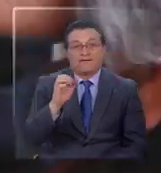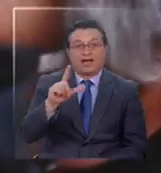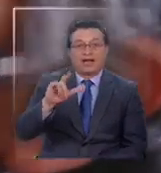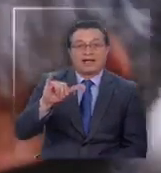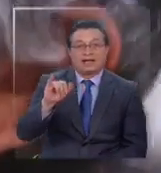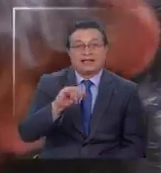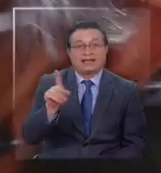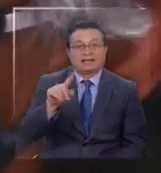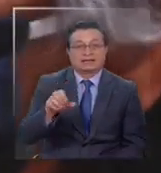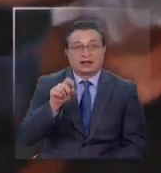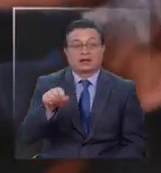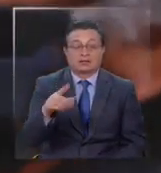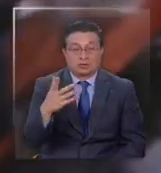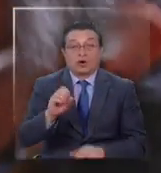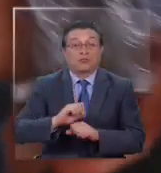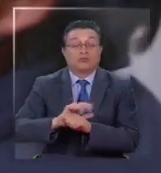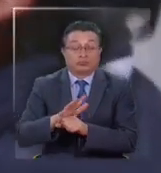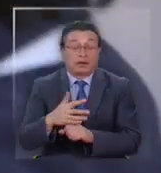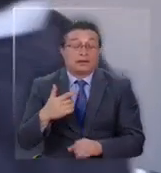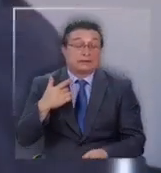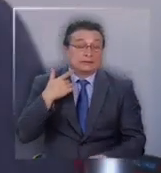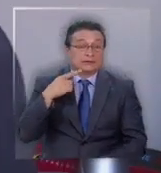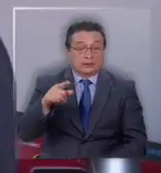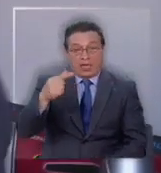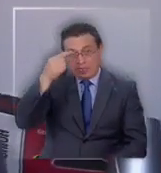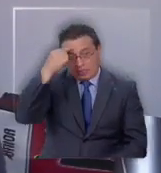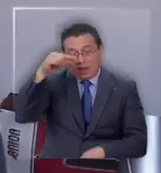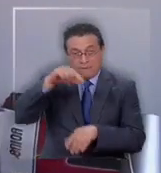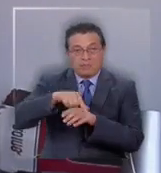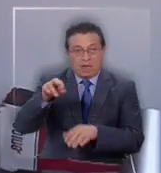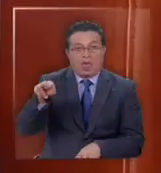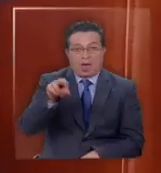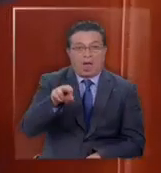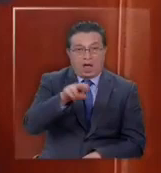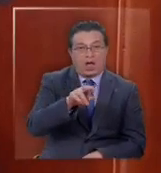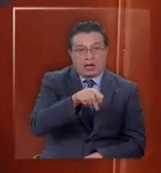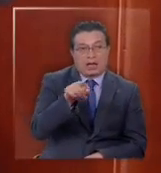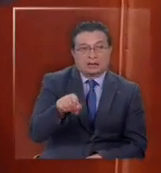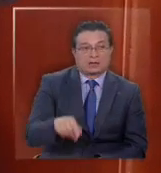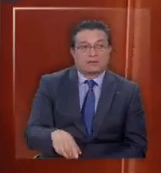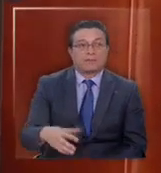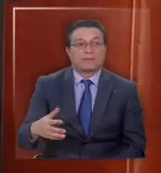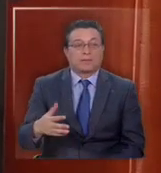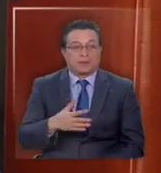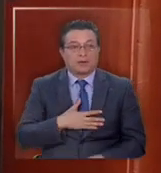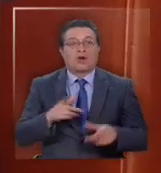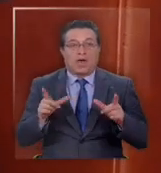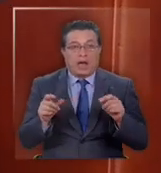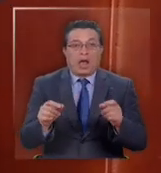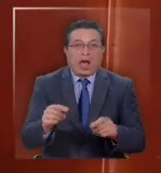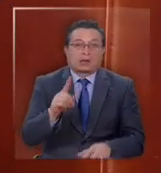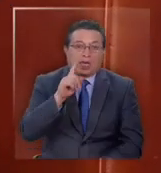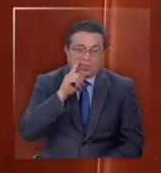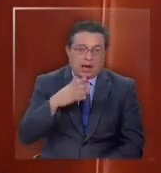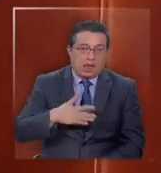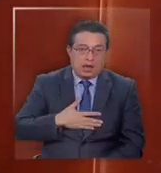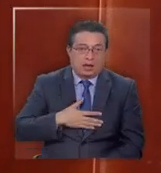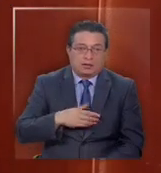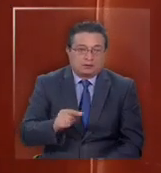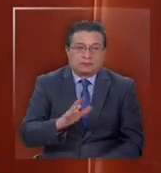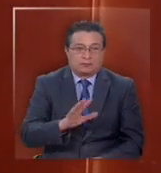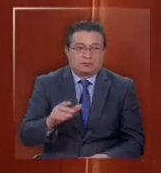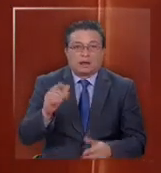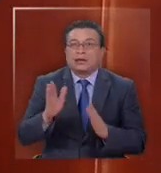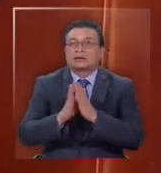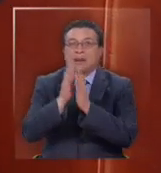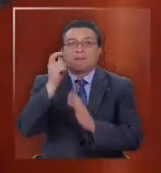Preocupa su condición si aparece el virus. Tiene una enfermedad crónica. Tengo cáncer terminal. En San Bernardo, en